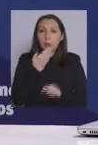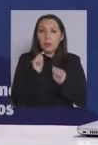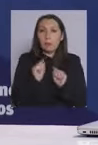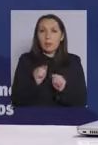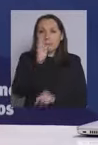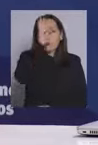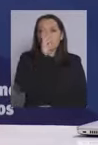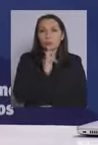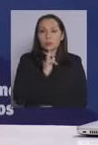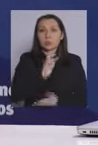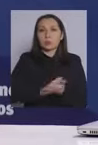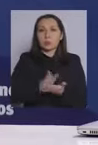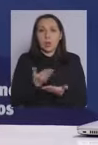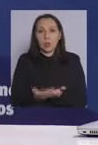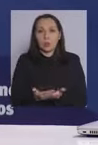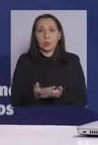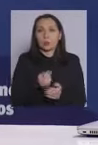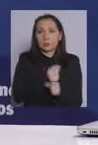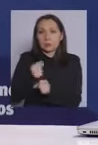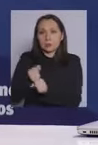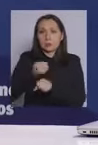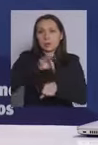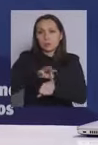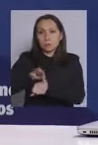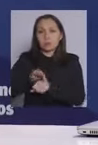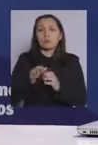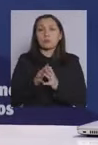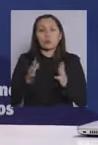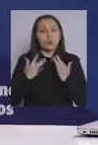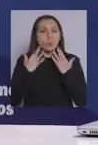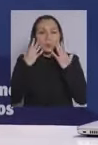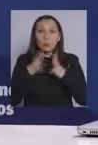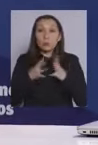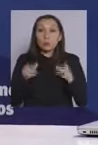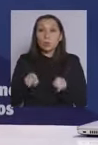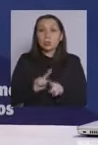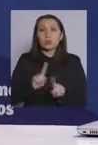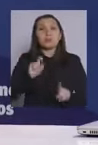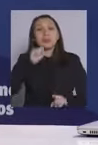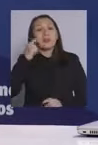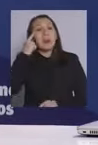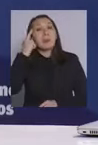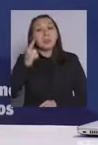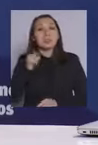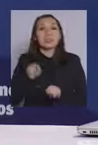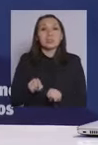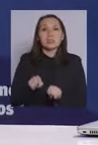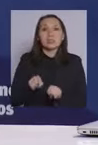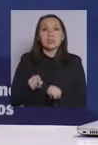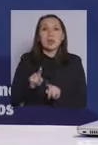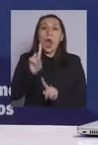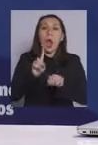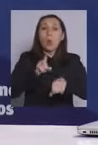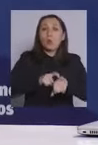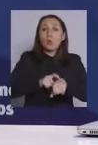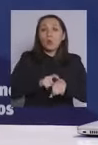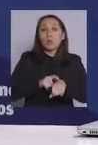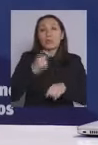los funcionarios de salud, y de lo cual me alegro mucho. Esto no significa que en algún momento